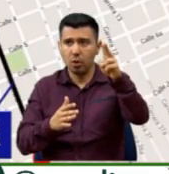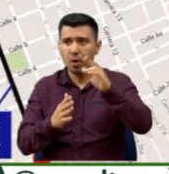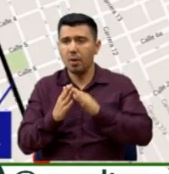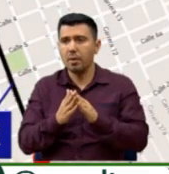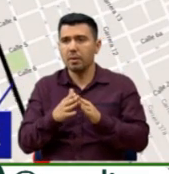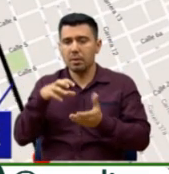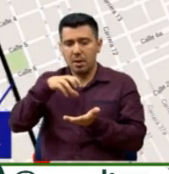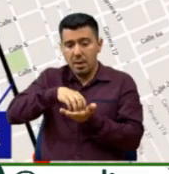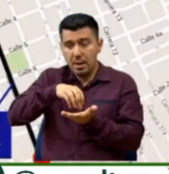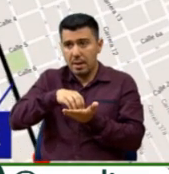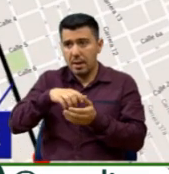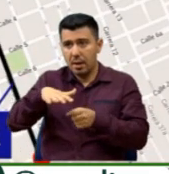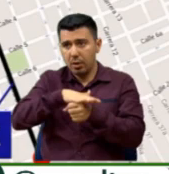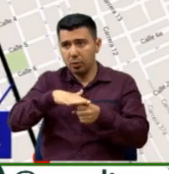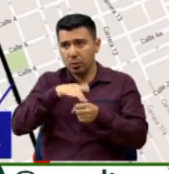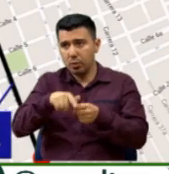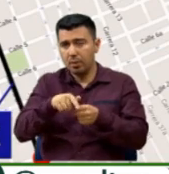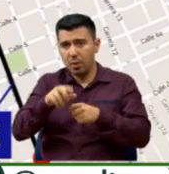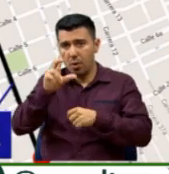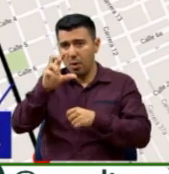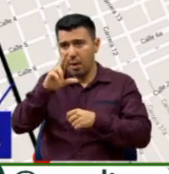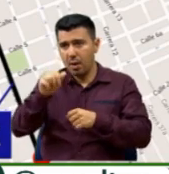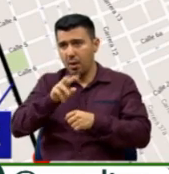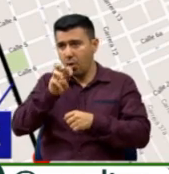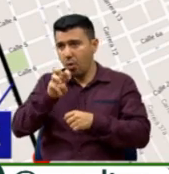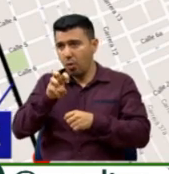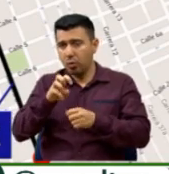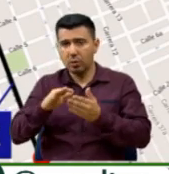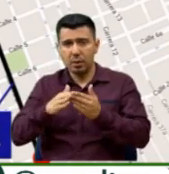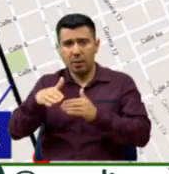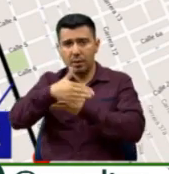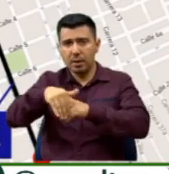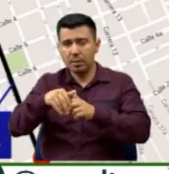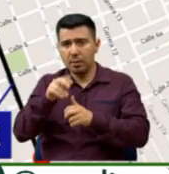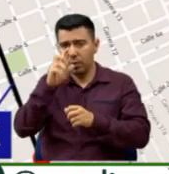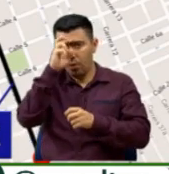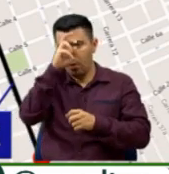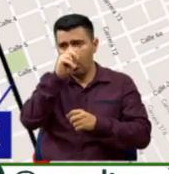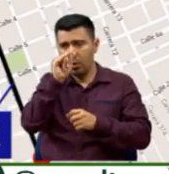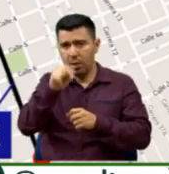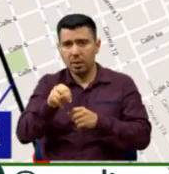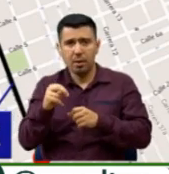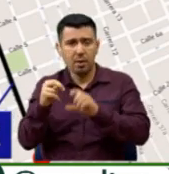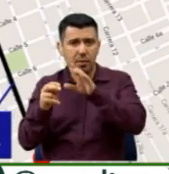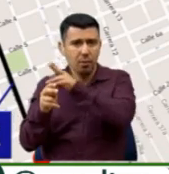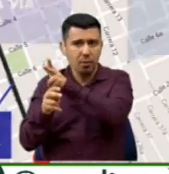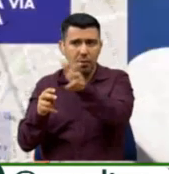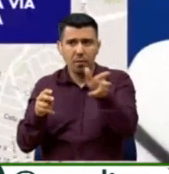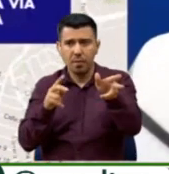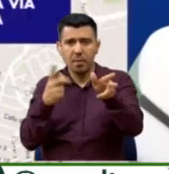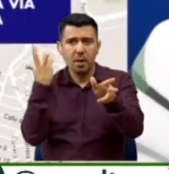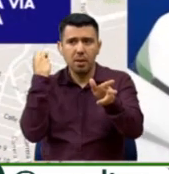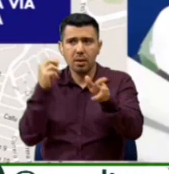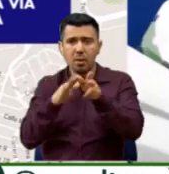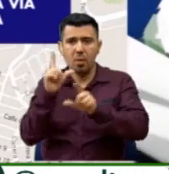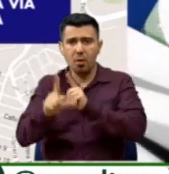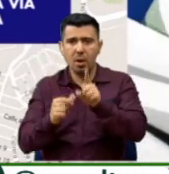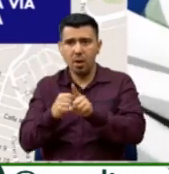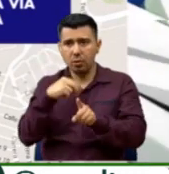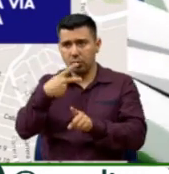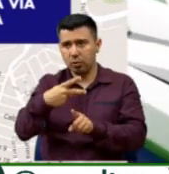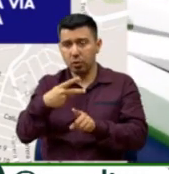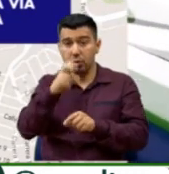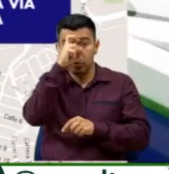desde el casco urbano por la carrera octava, avenida transversal oriental, vía antigua o Lagos 2. Sentido